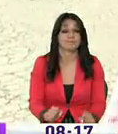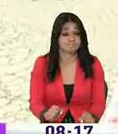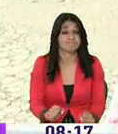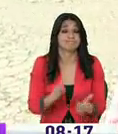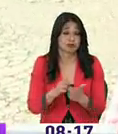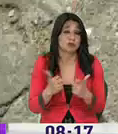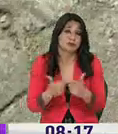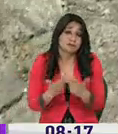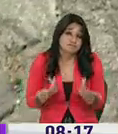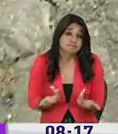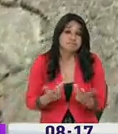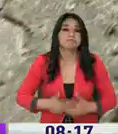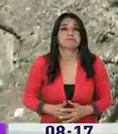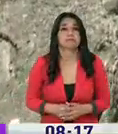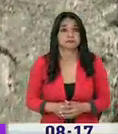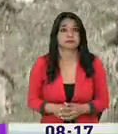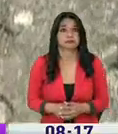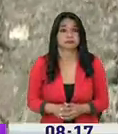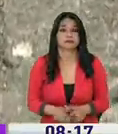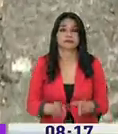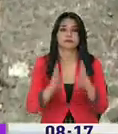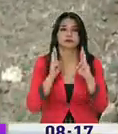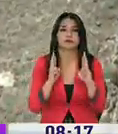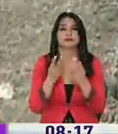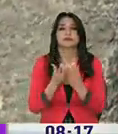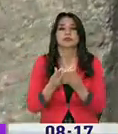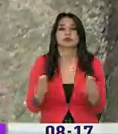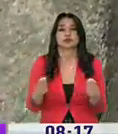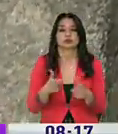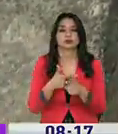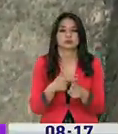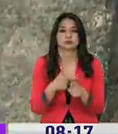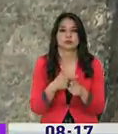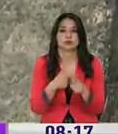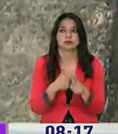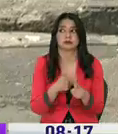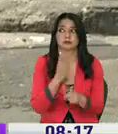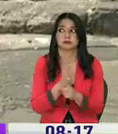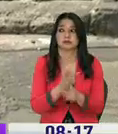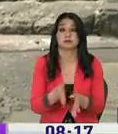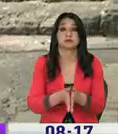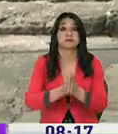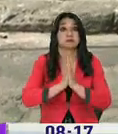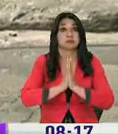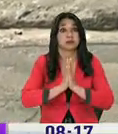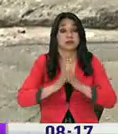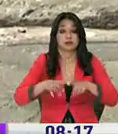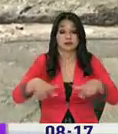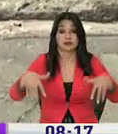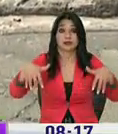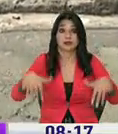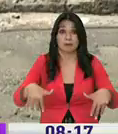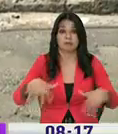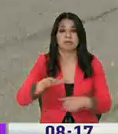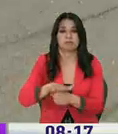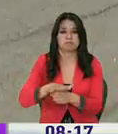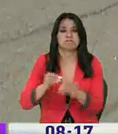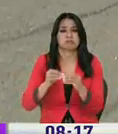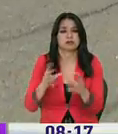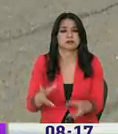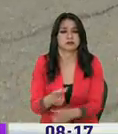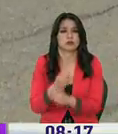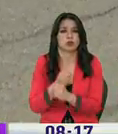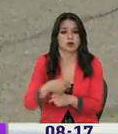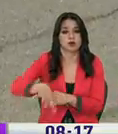inconveniente adores esperan una solución urgente y solicitan que la reposición de las tapas tenga más seguridades para